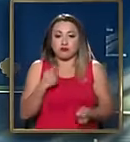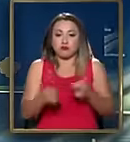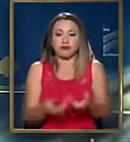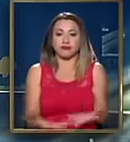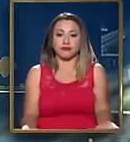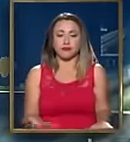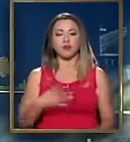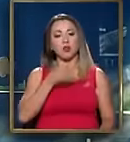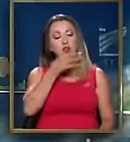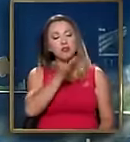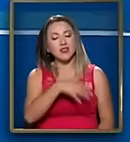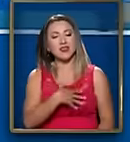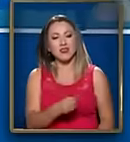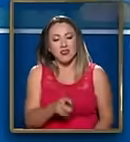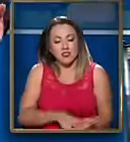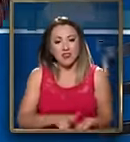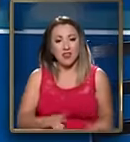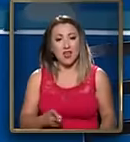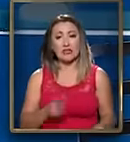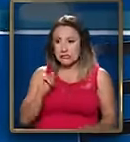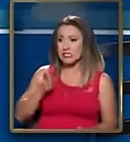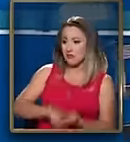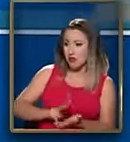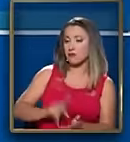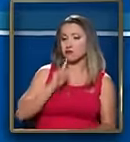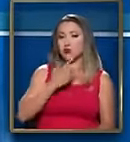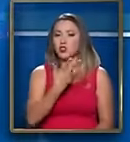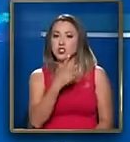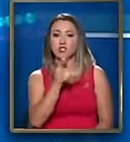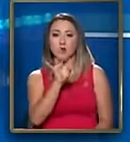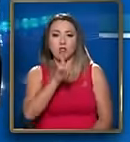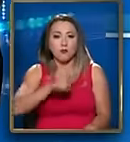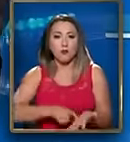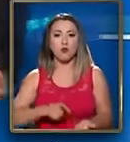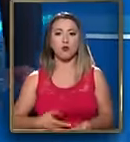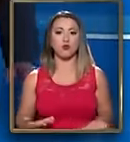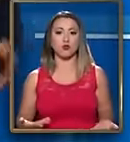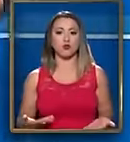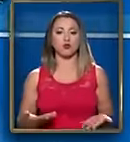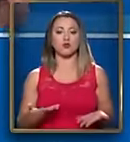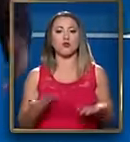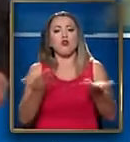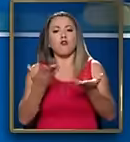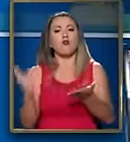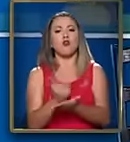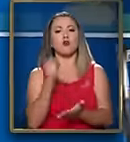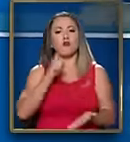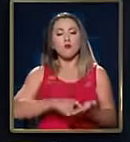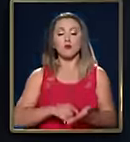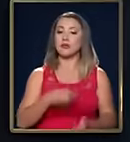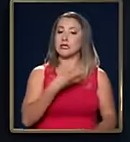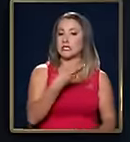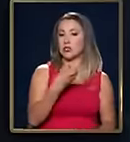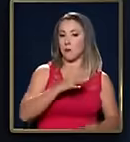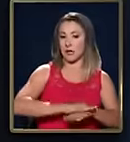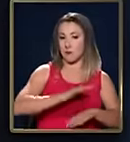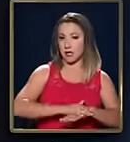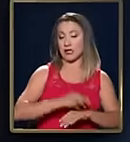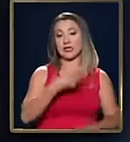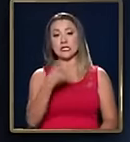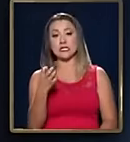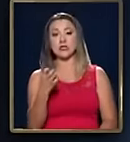Yo le dije, hija, pero de verdad, es verdad. Sí, papá, tengo 850 puntos. Y digo, ¿y cómo lo lograste? Bueno, 300